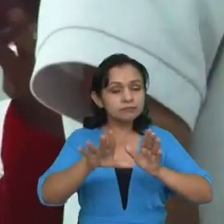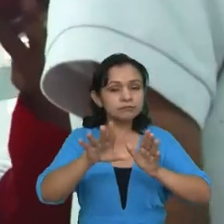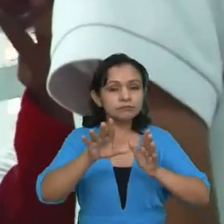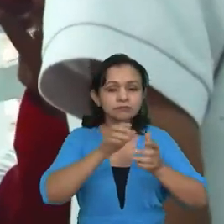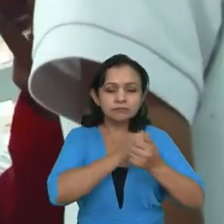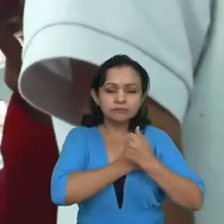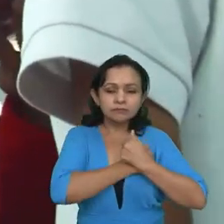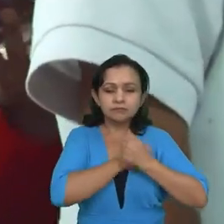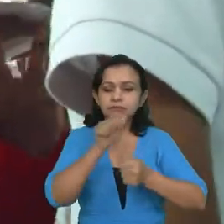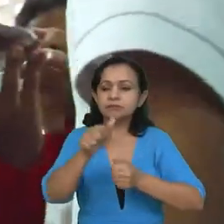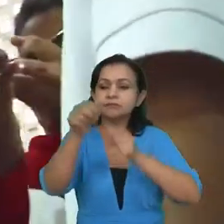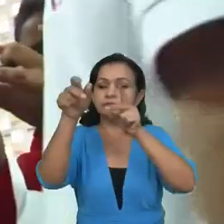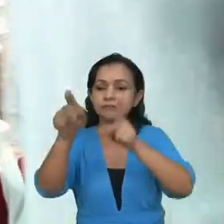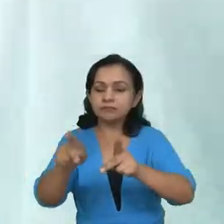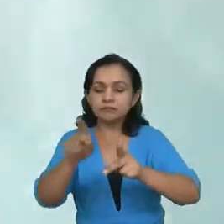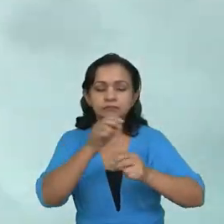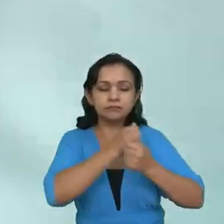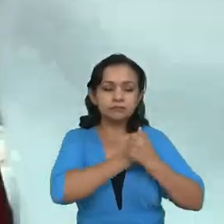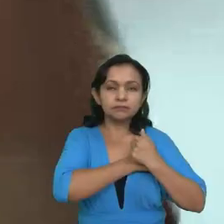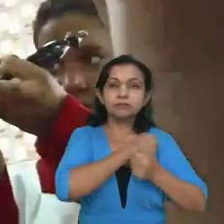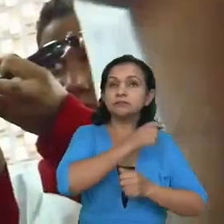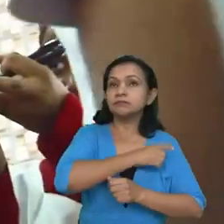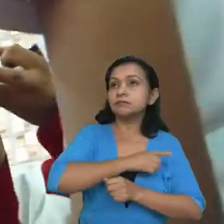el amor adiós